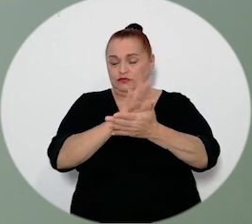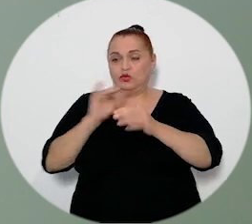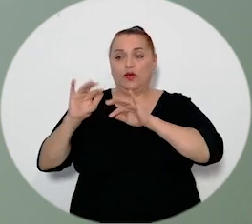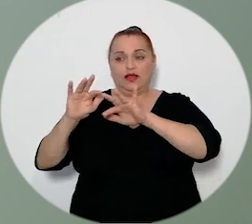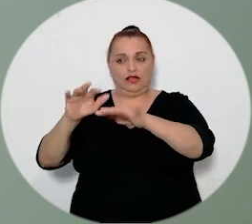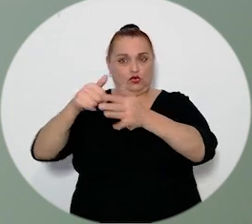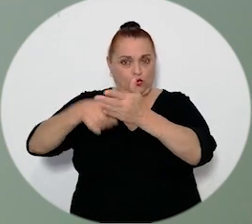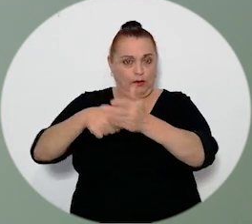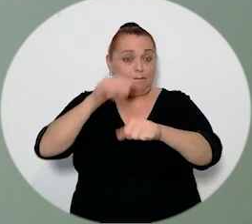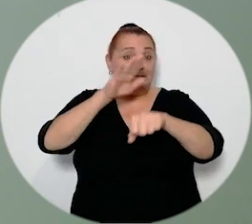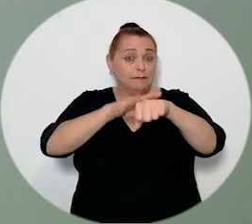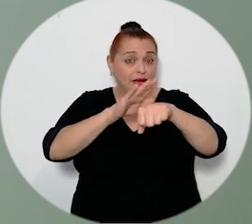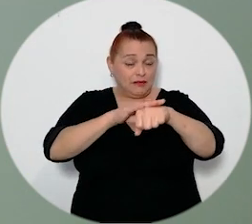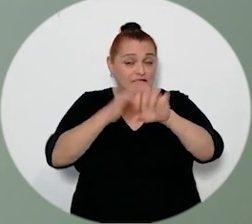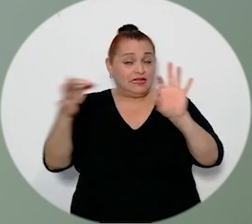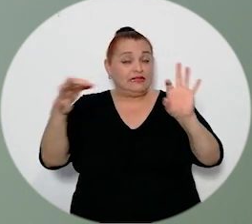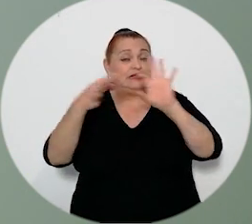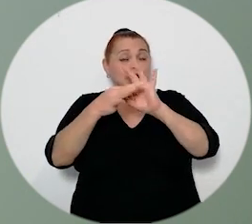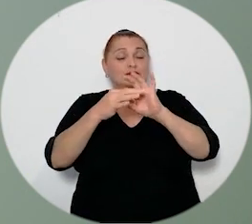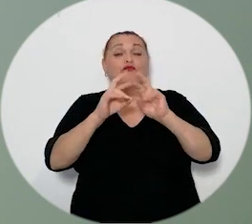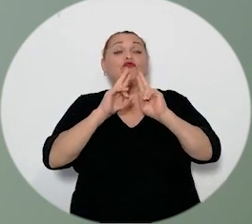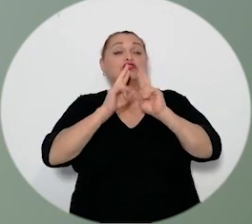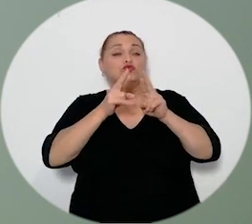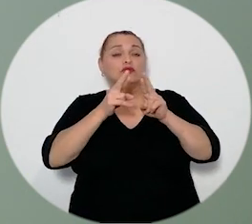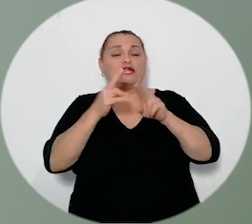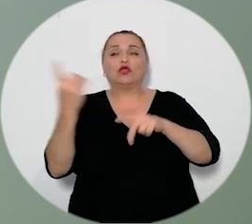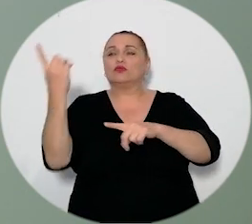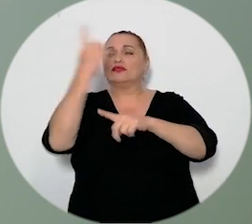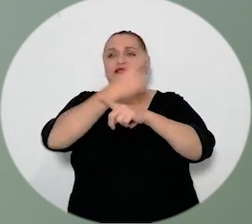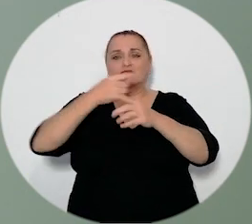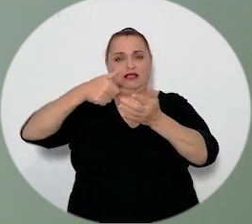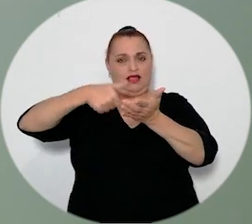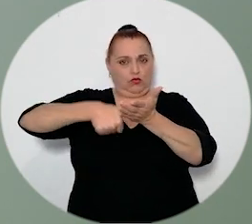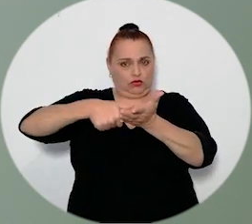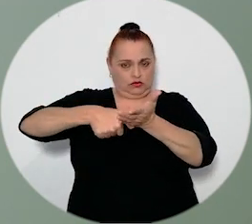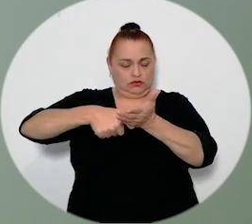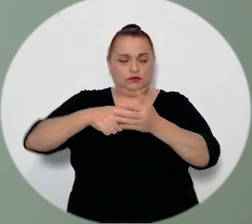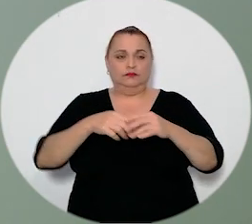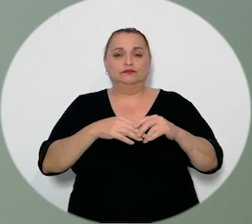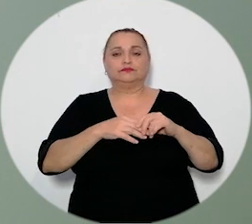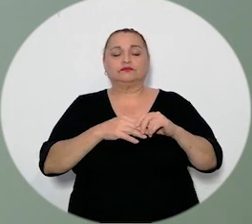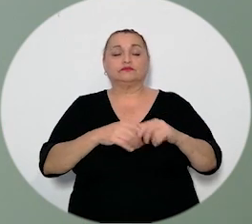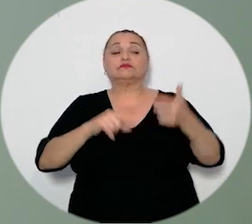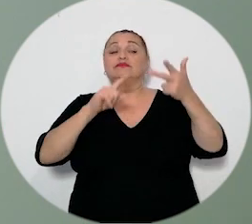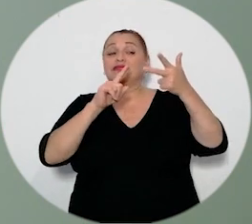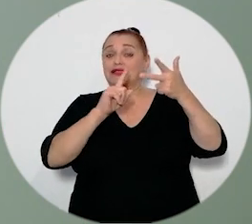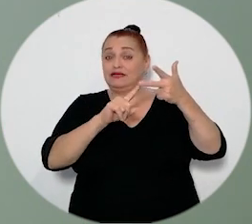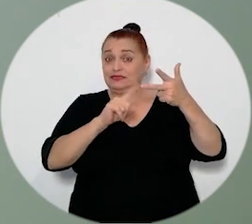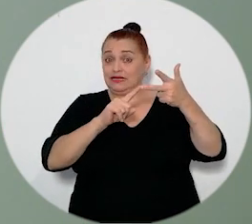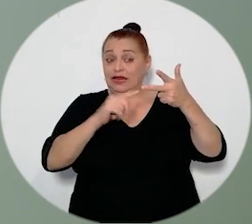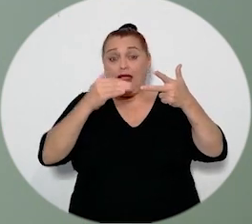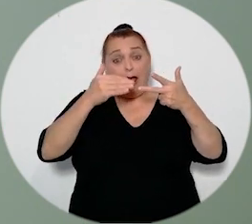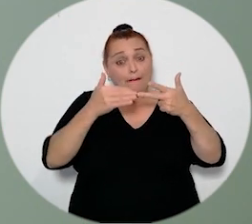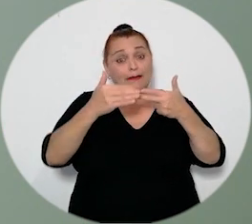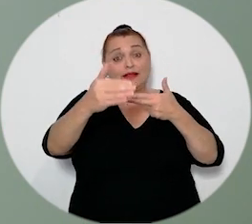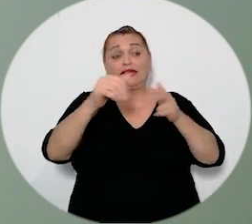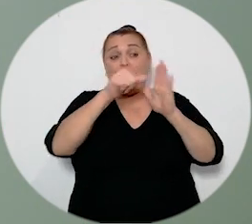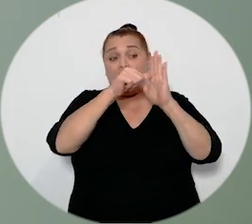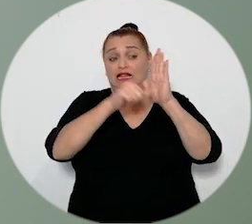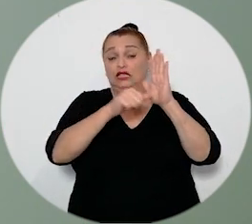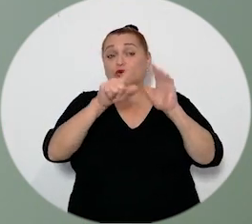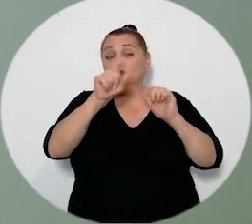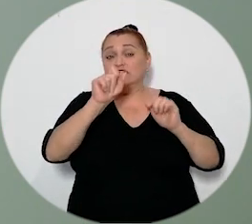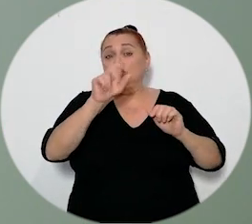electoral, las que permiten consolidar los resultados de la jornada de votación. La tercera es que, a partir de los